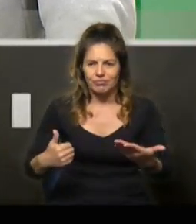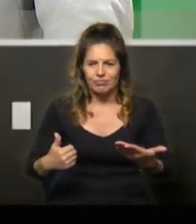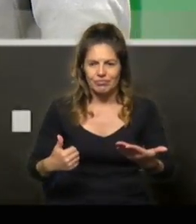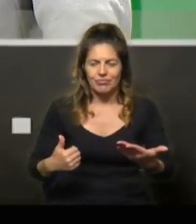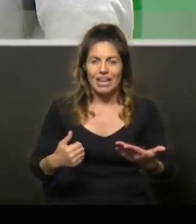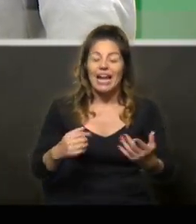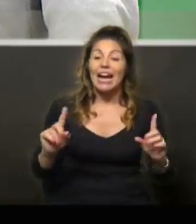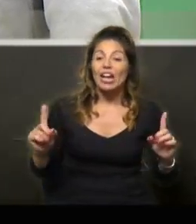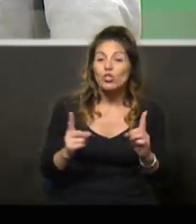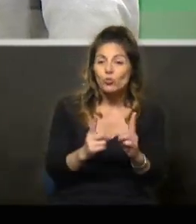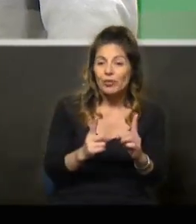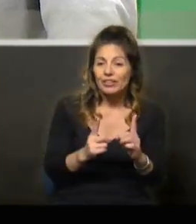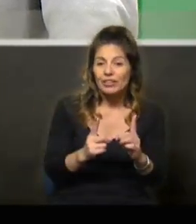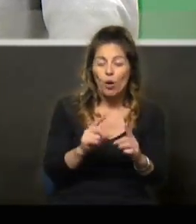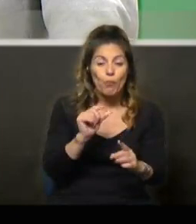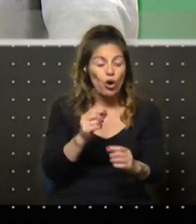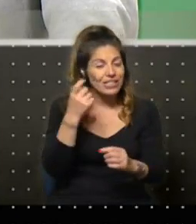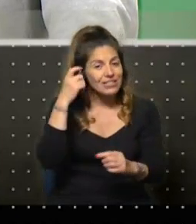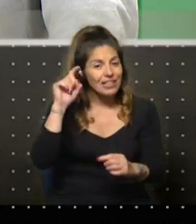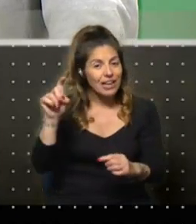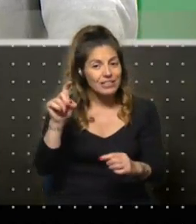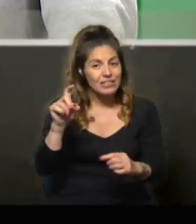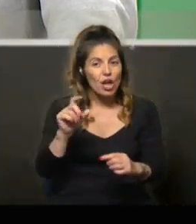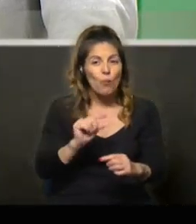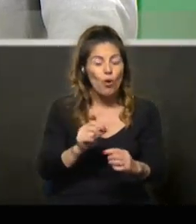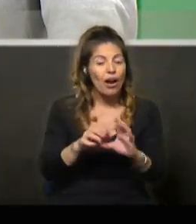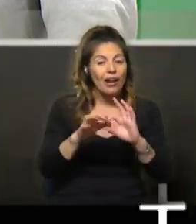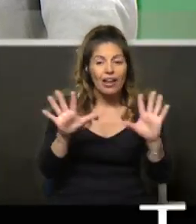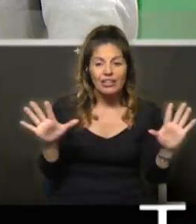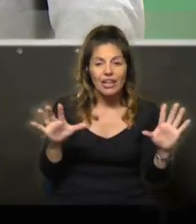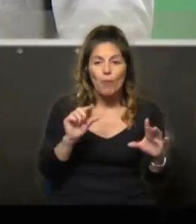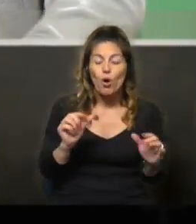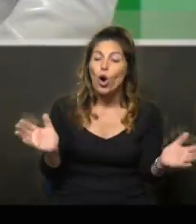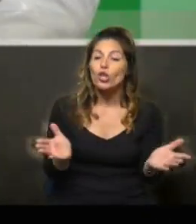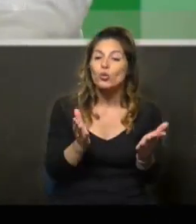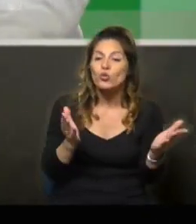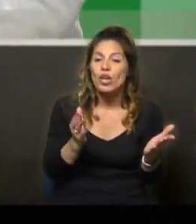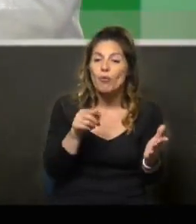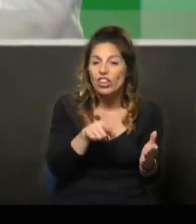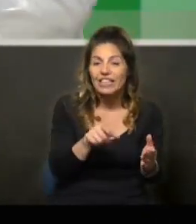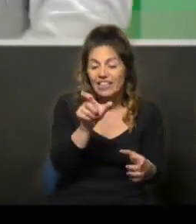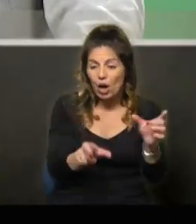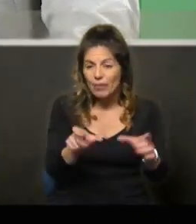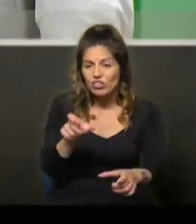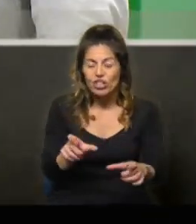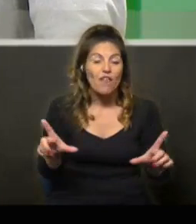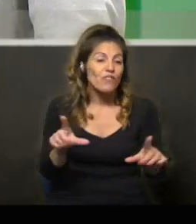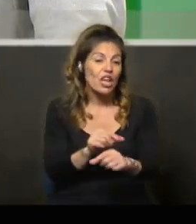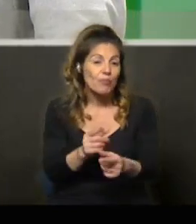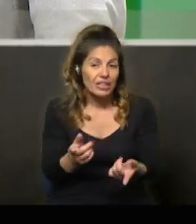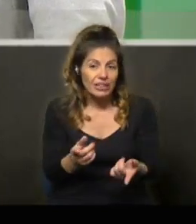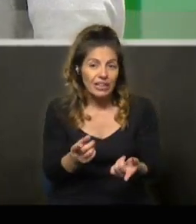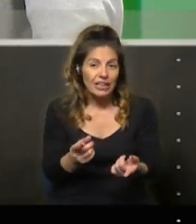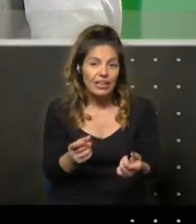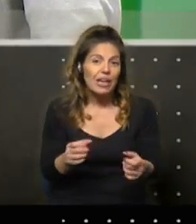en resumen pocas ideas poca Claridad poco entusiasmo del él y de la gente y finalmente